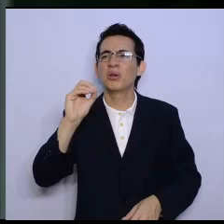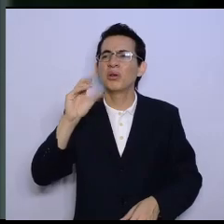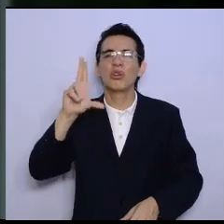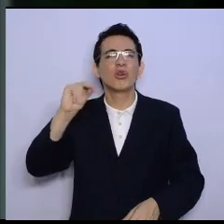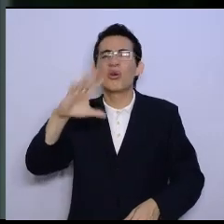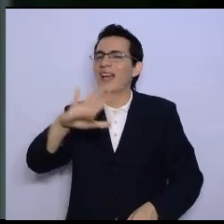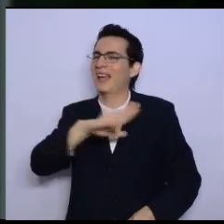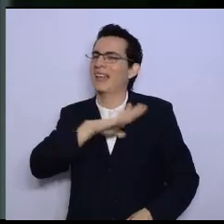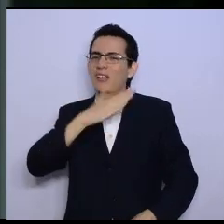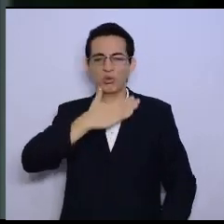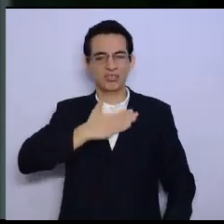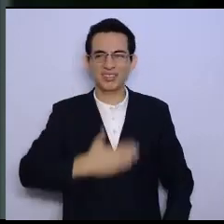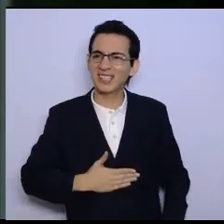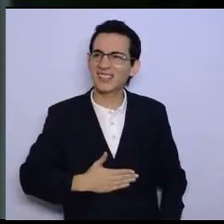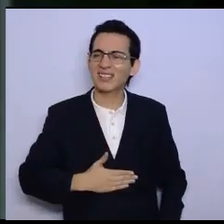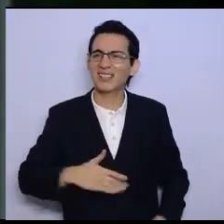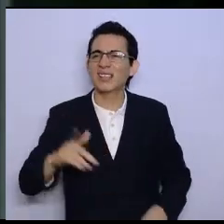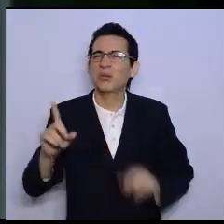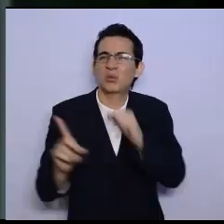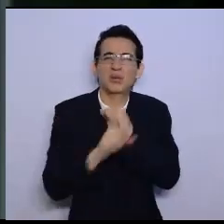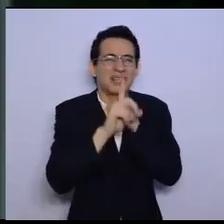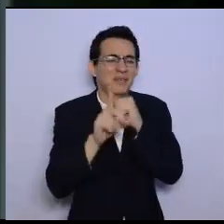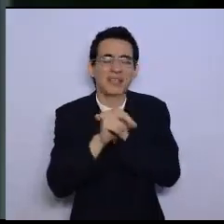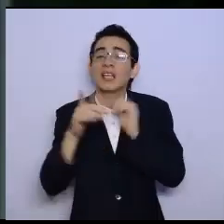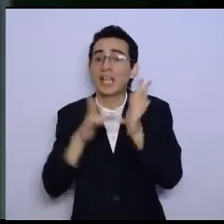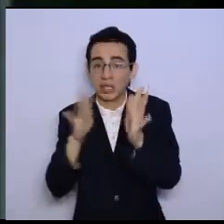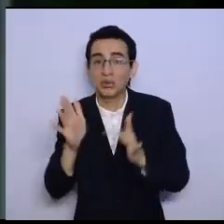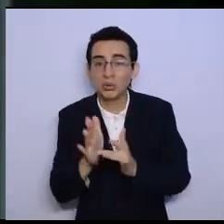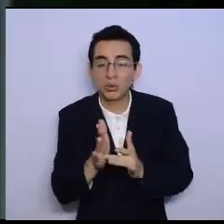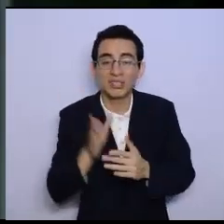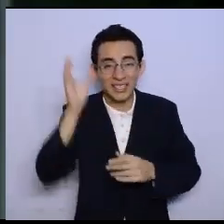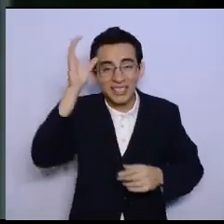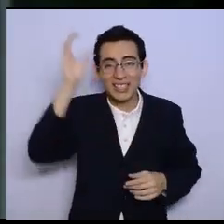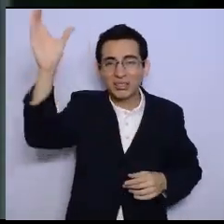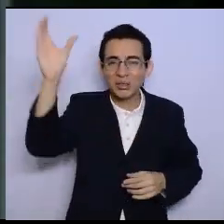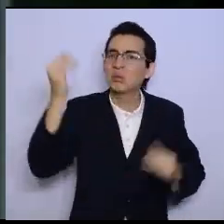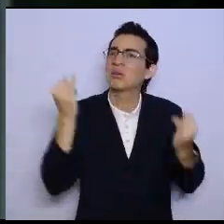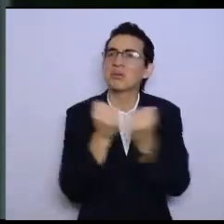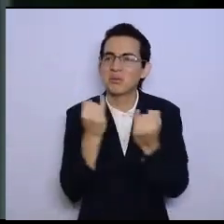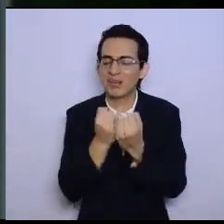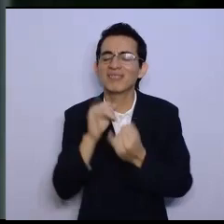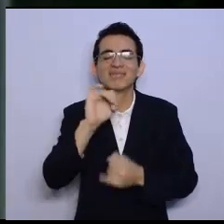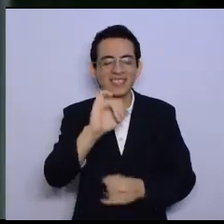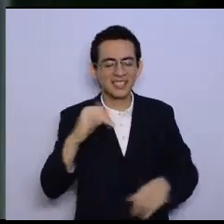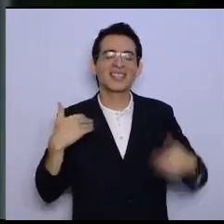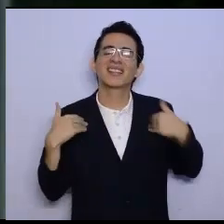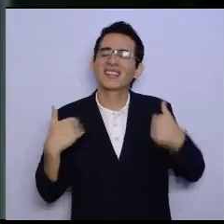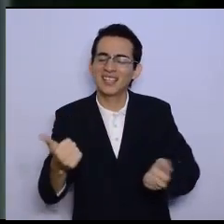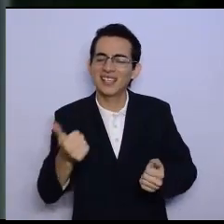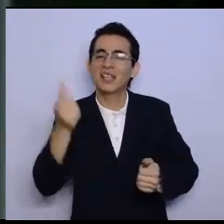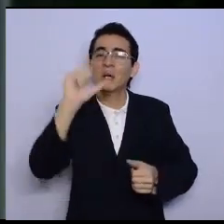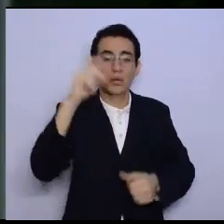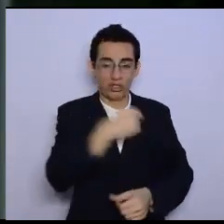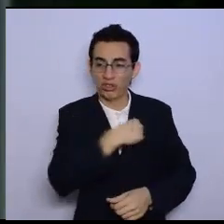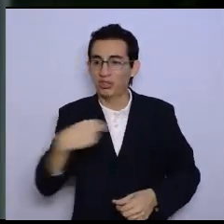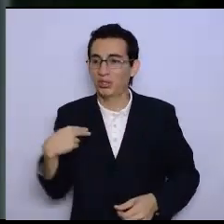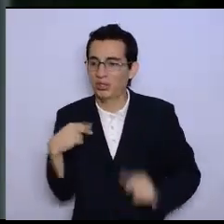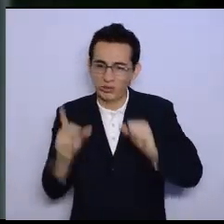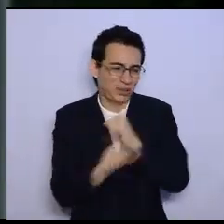en la aflicción. Entonces, Cristo entiende nuestras preguntas y dudas cuando estamos en